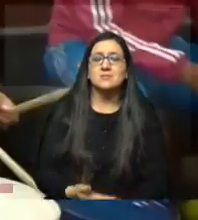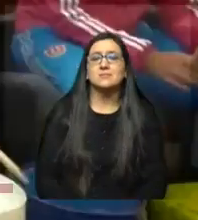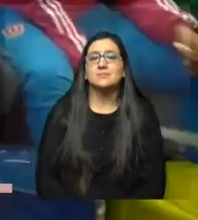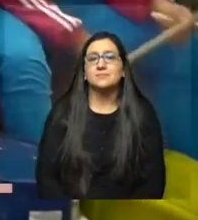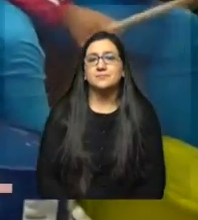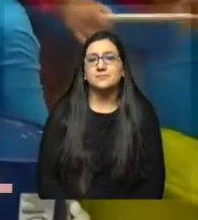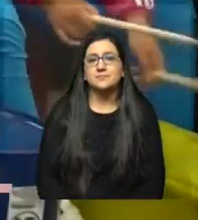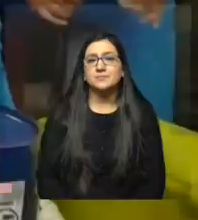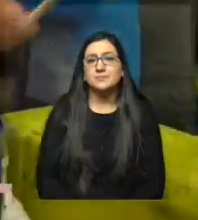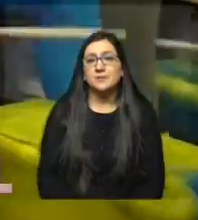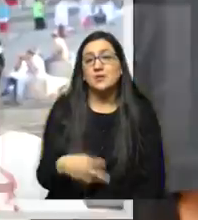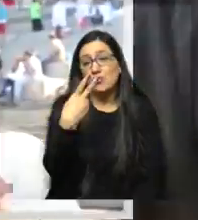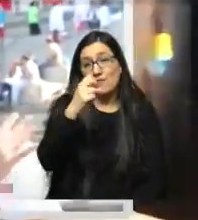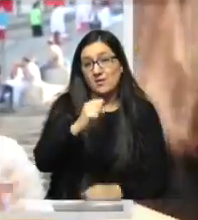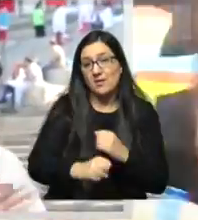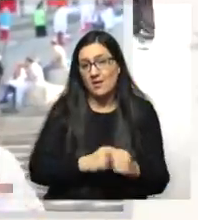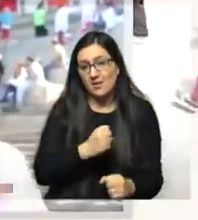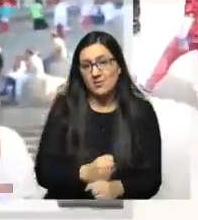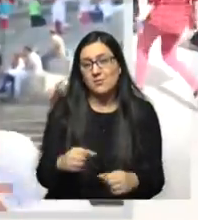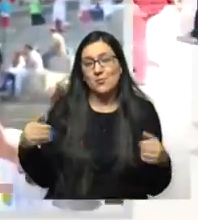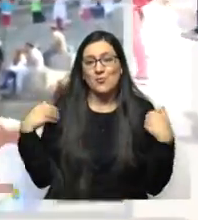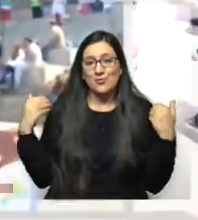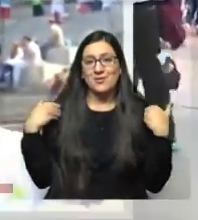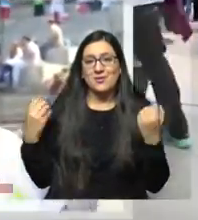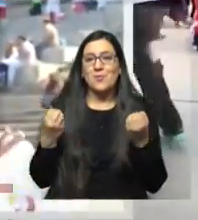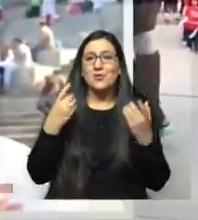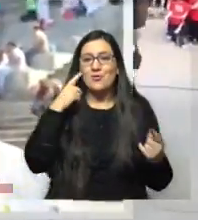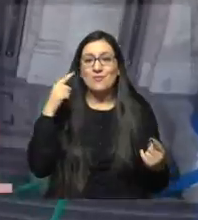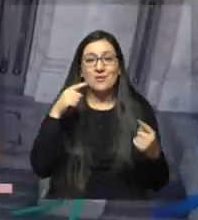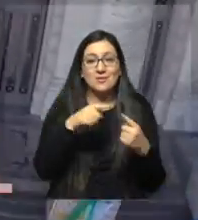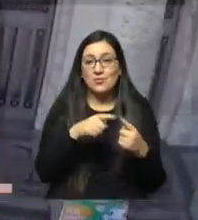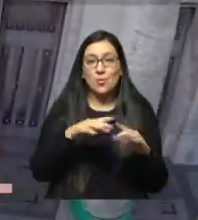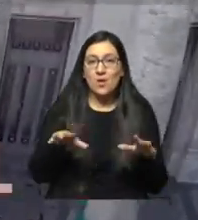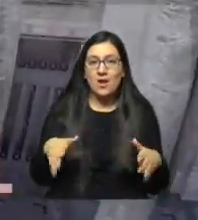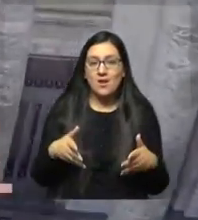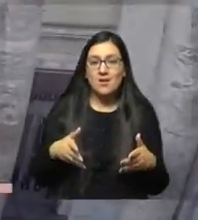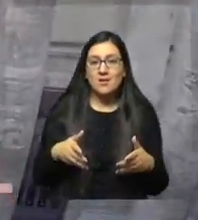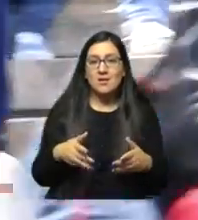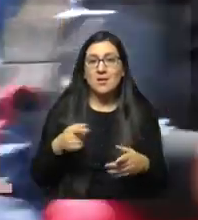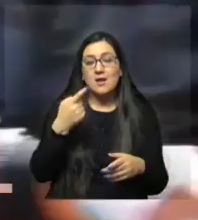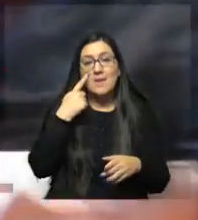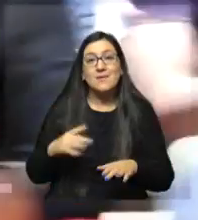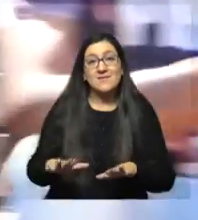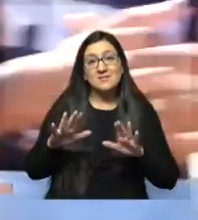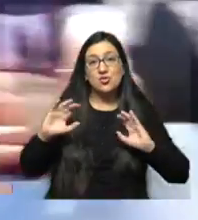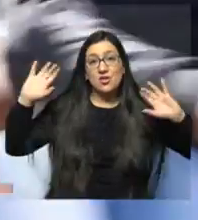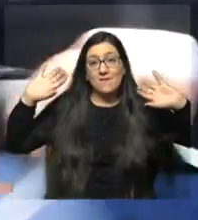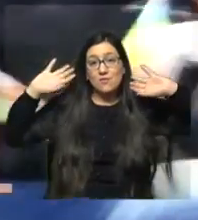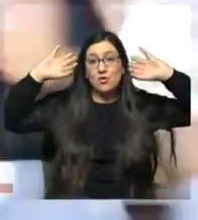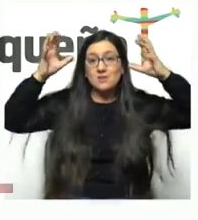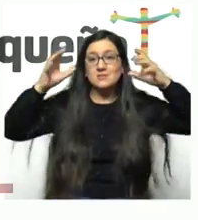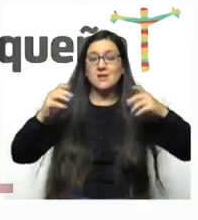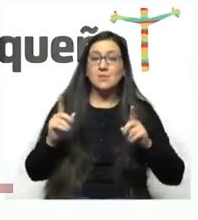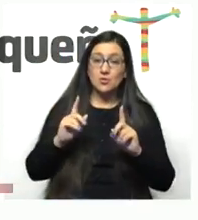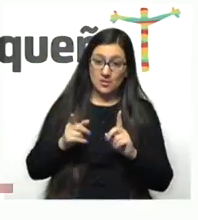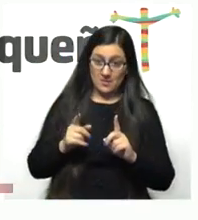largo de esta trayectoria. Así que estamos contentos, porque en realidad el objetivo es, por un lado, la prevención de la violencia, sin lugar a duda, pero por